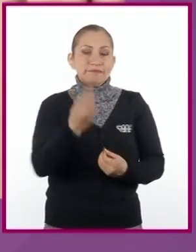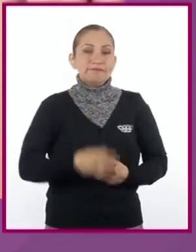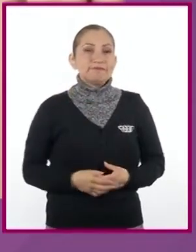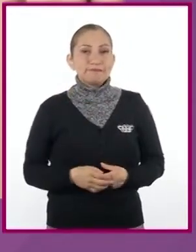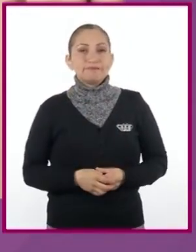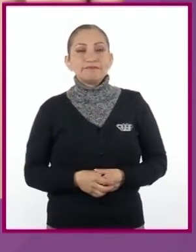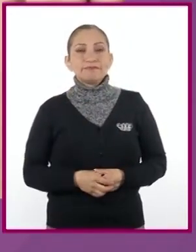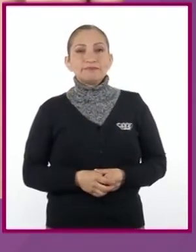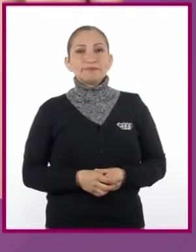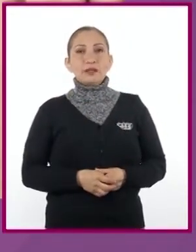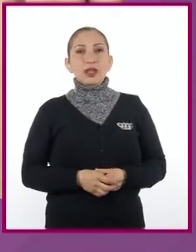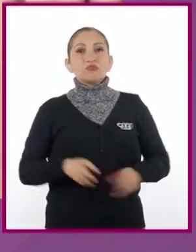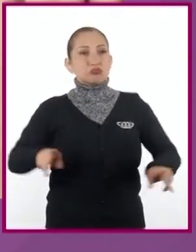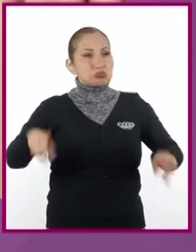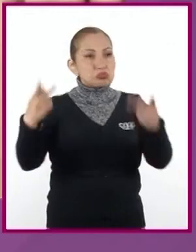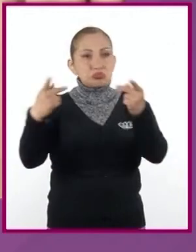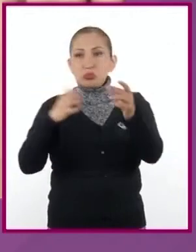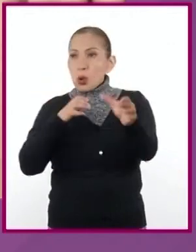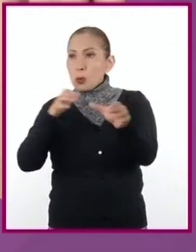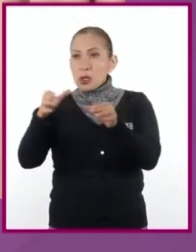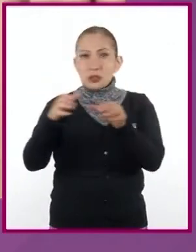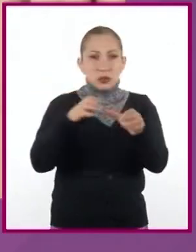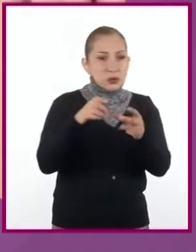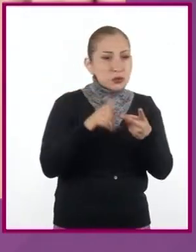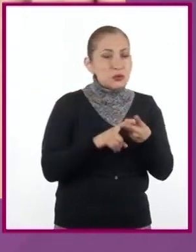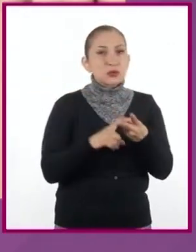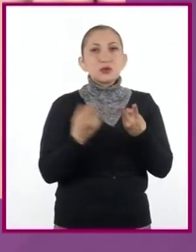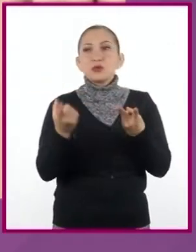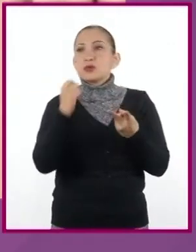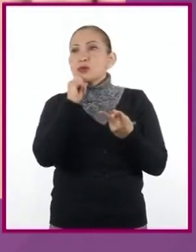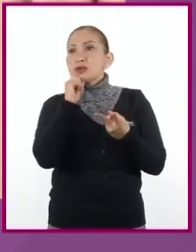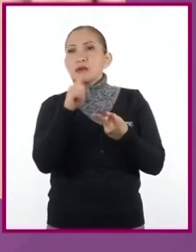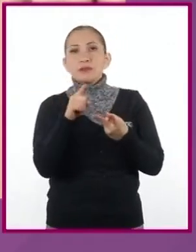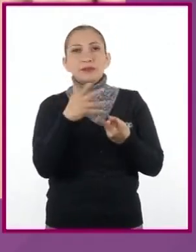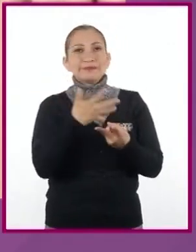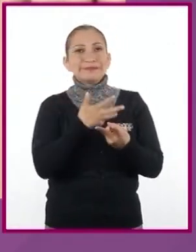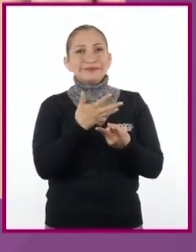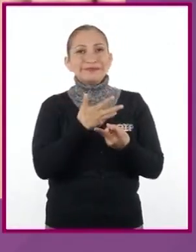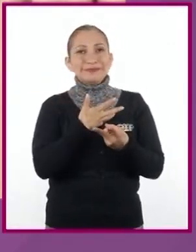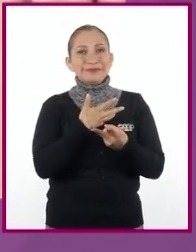Pues el comercio, tenían un